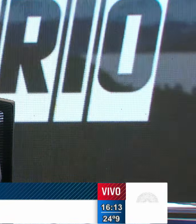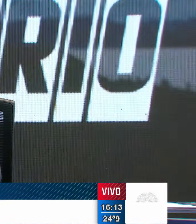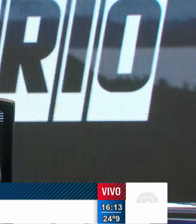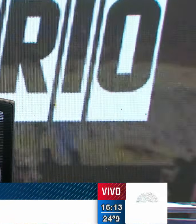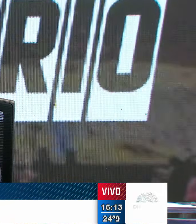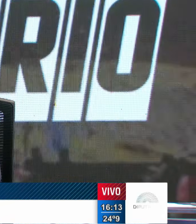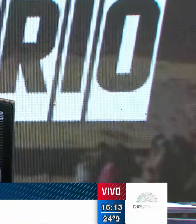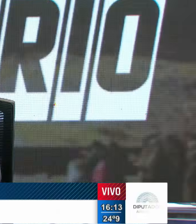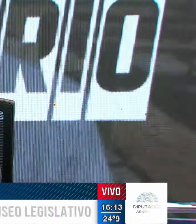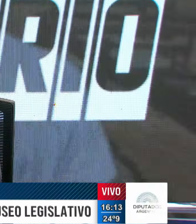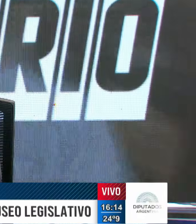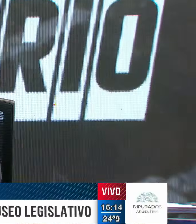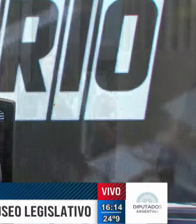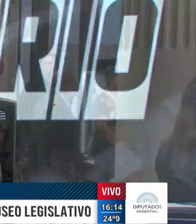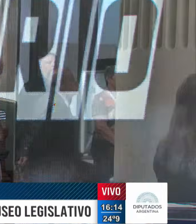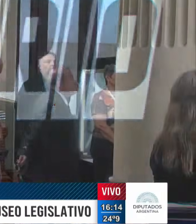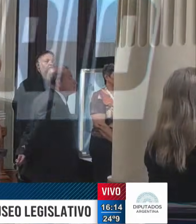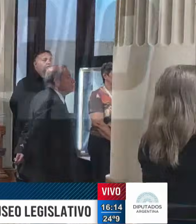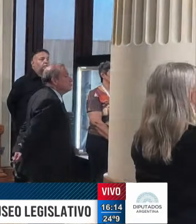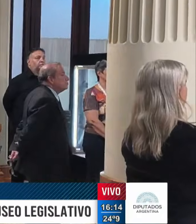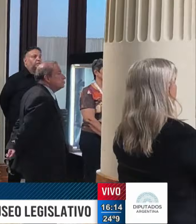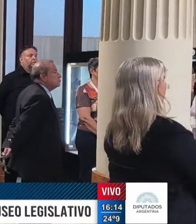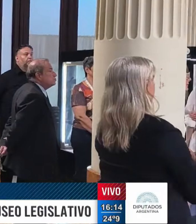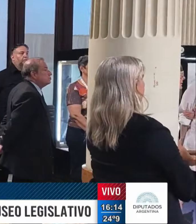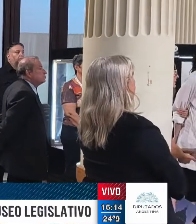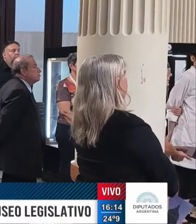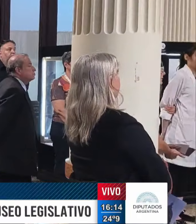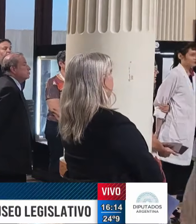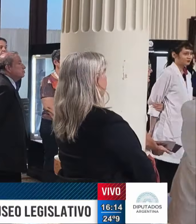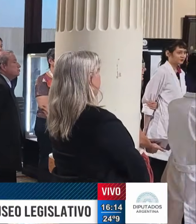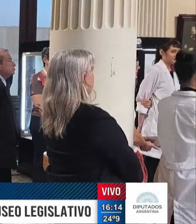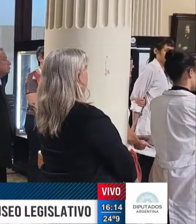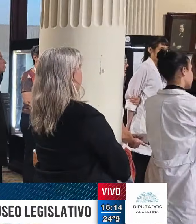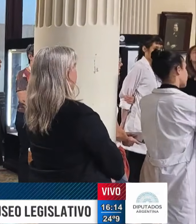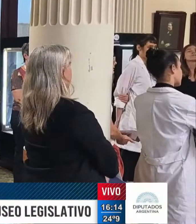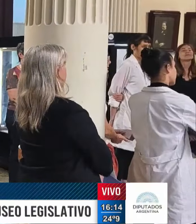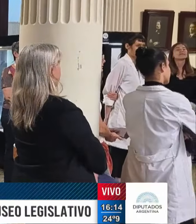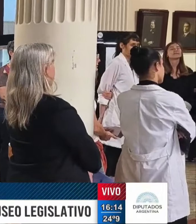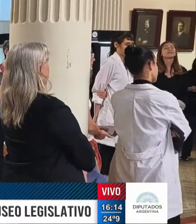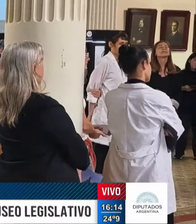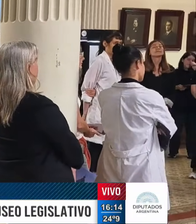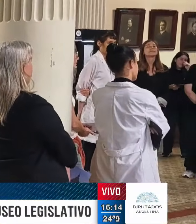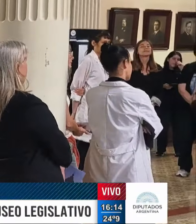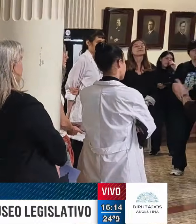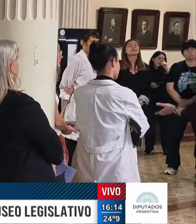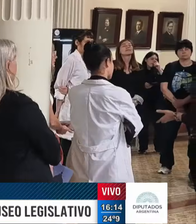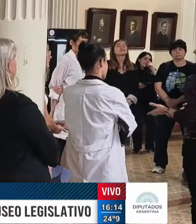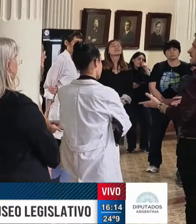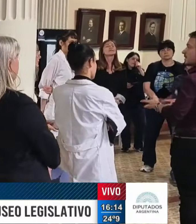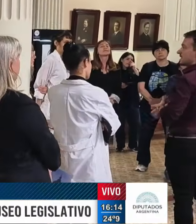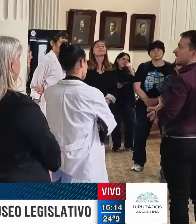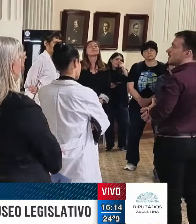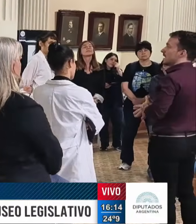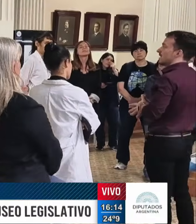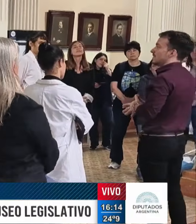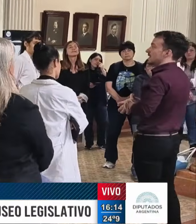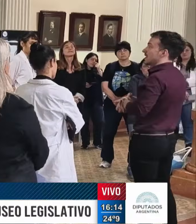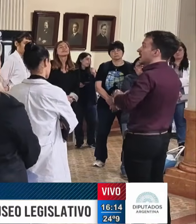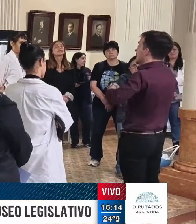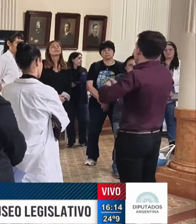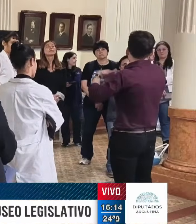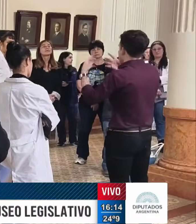se abrió en el Congreso de la Nación. Ahí estamos viendo imágenes, eso es el Salón de Pasos